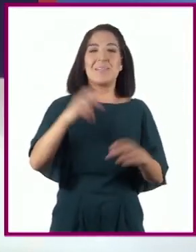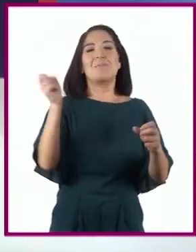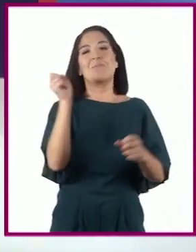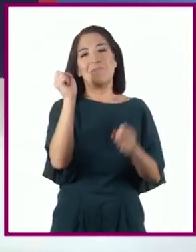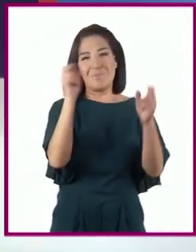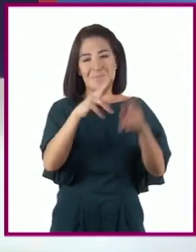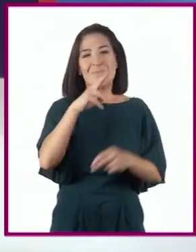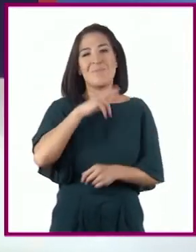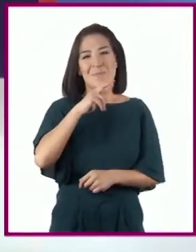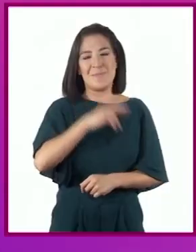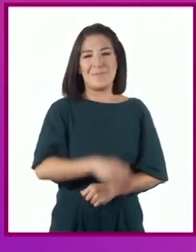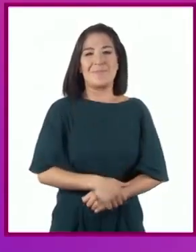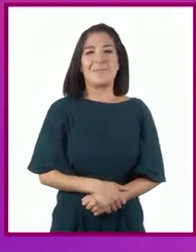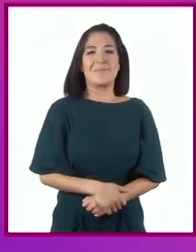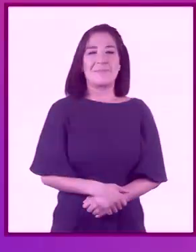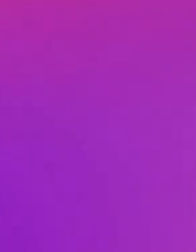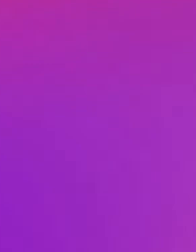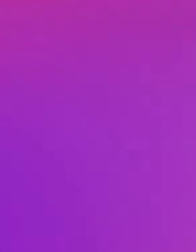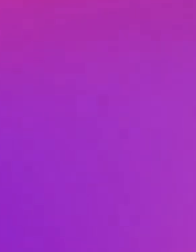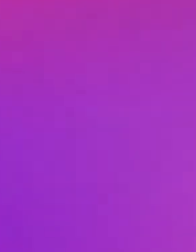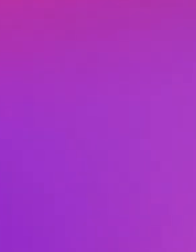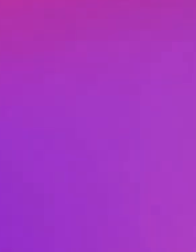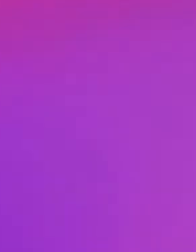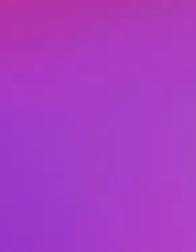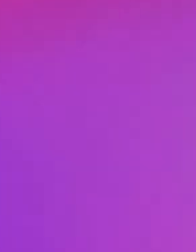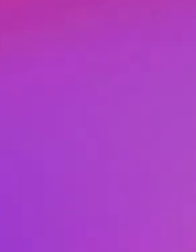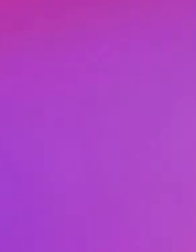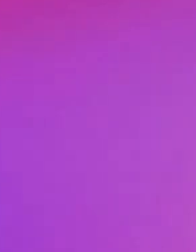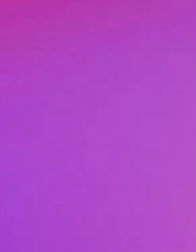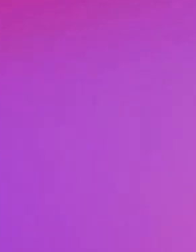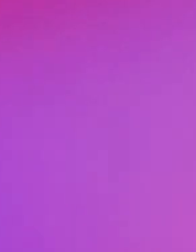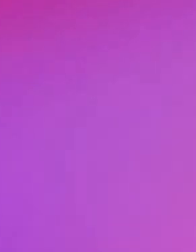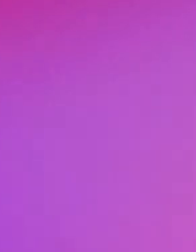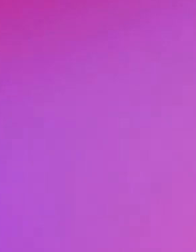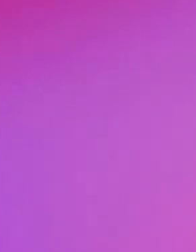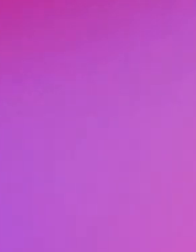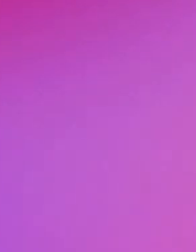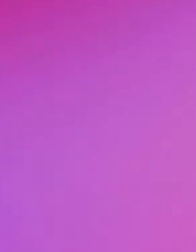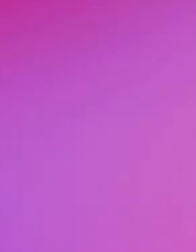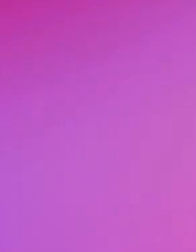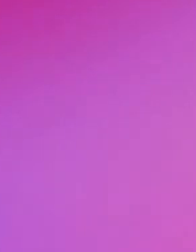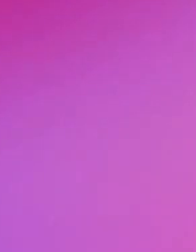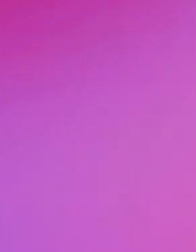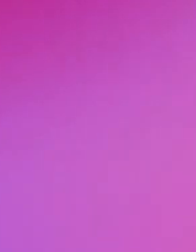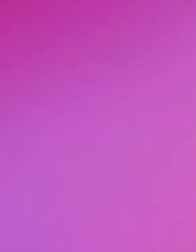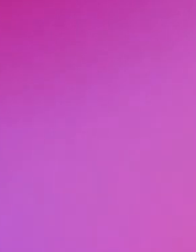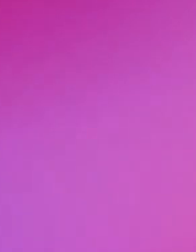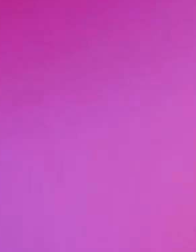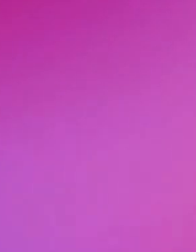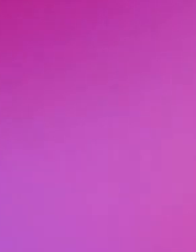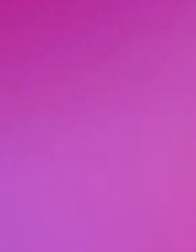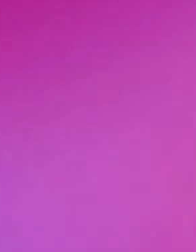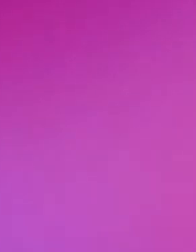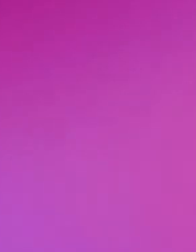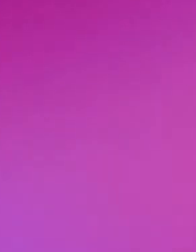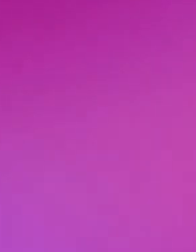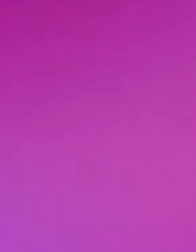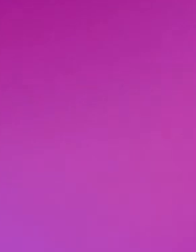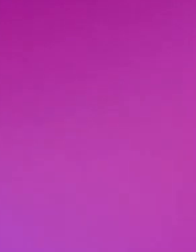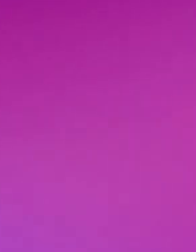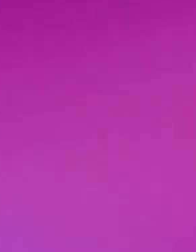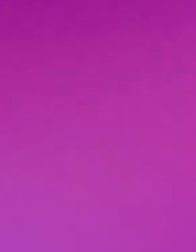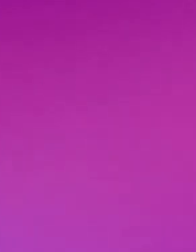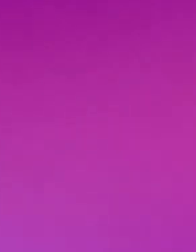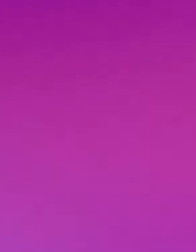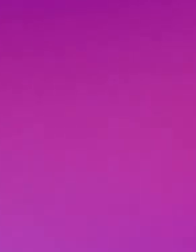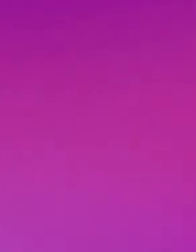próxima! Si tienes dudas o necesitas ayuda, llama al Centro de Apoyo Pedagógico a Distancia. El número de teléfono